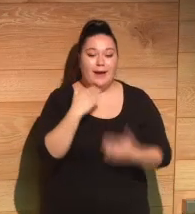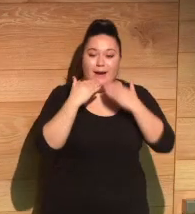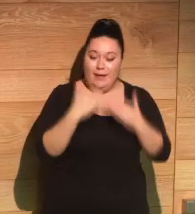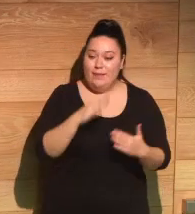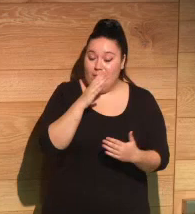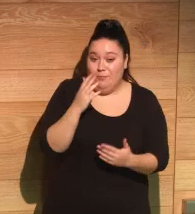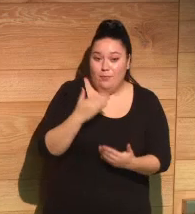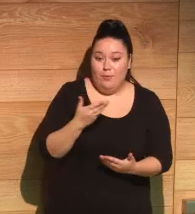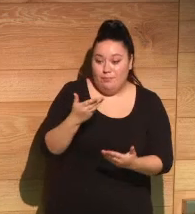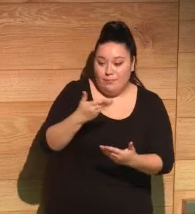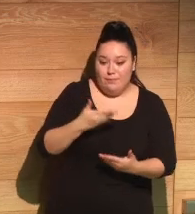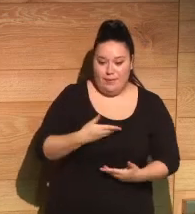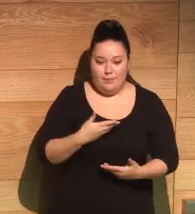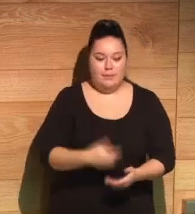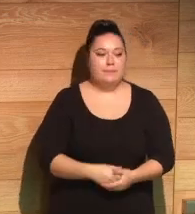la invitación.